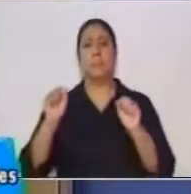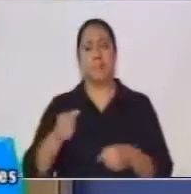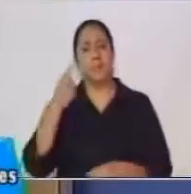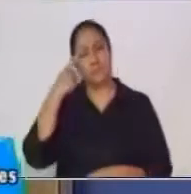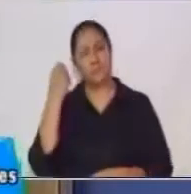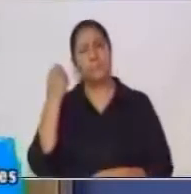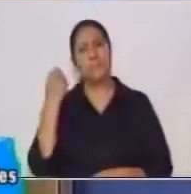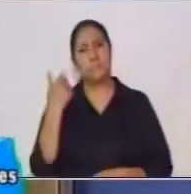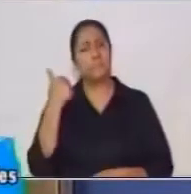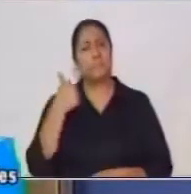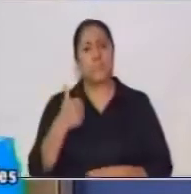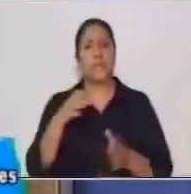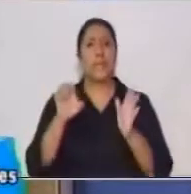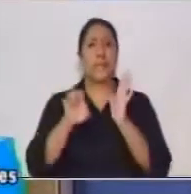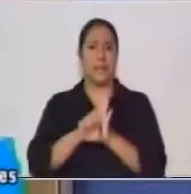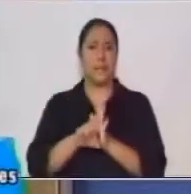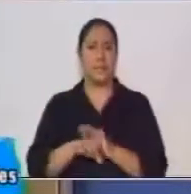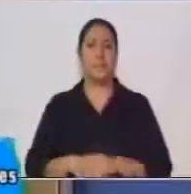ejemplo.